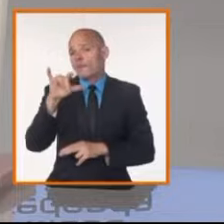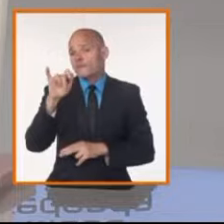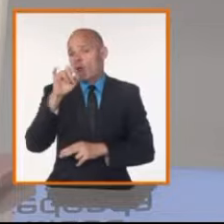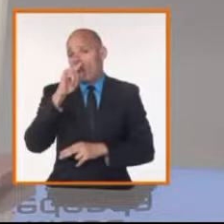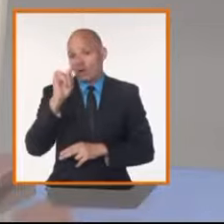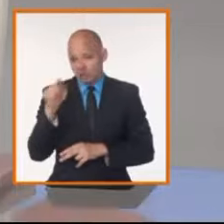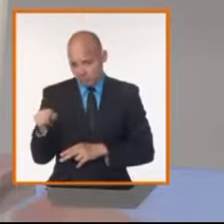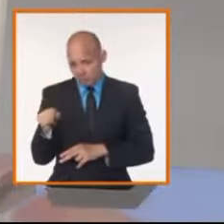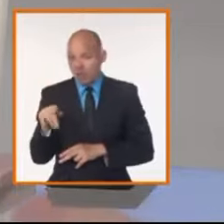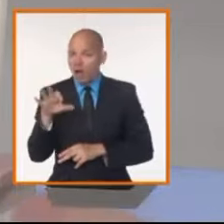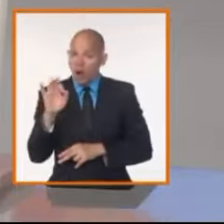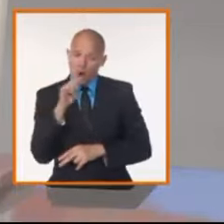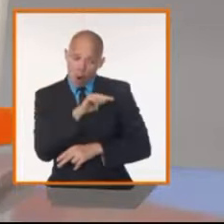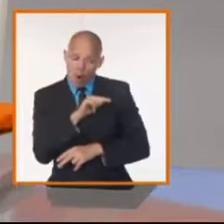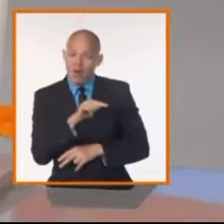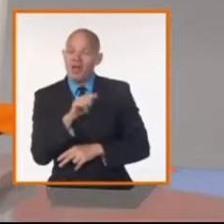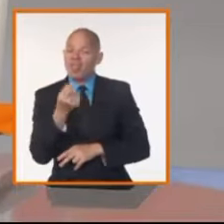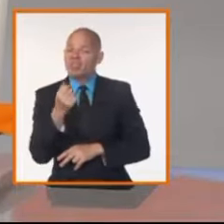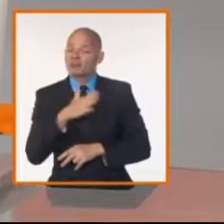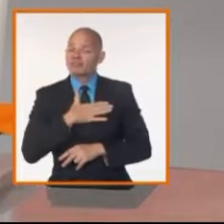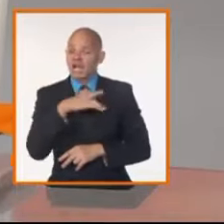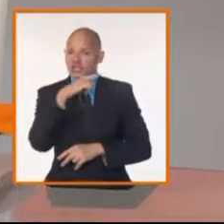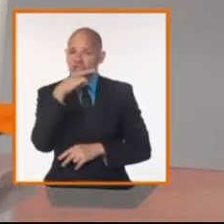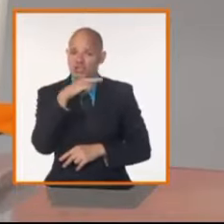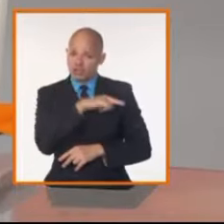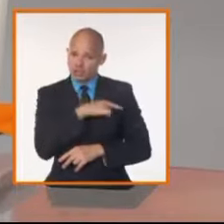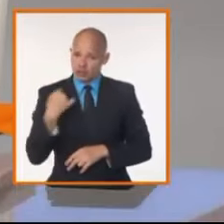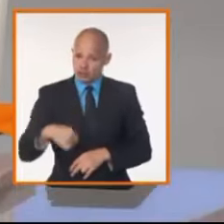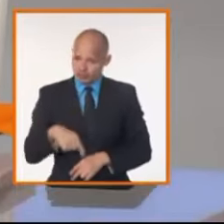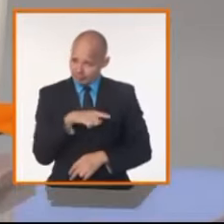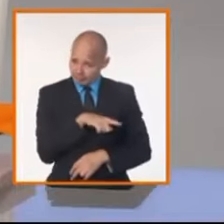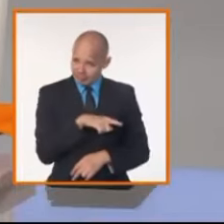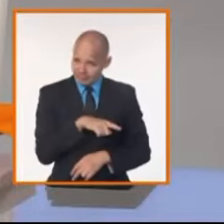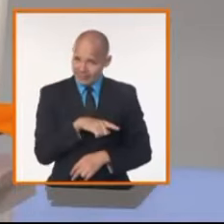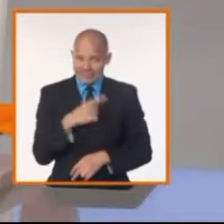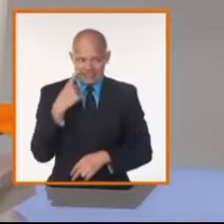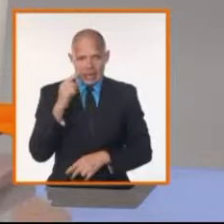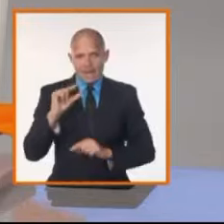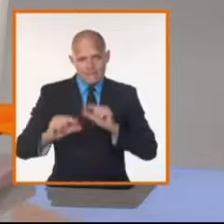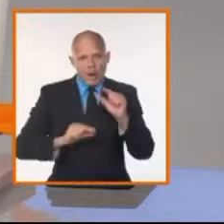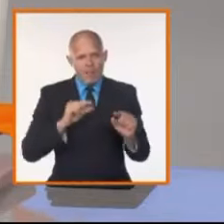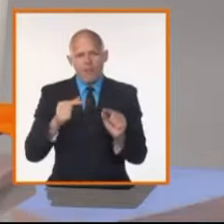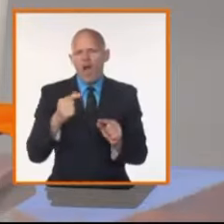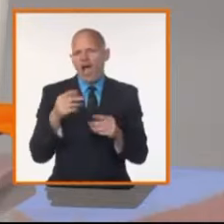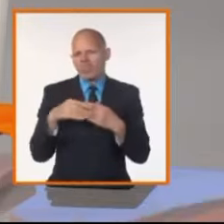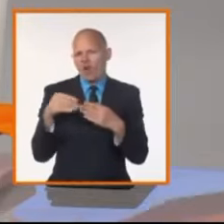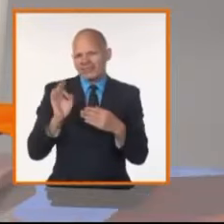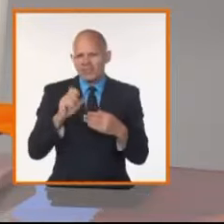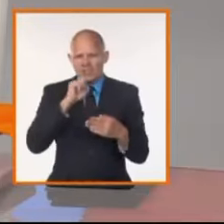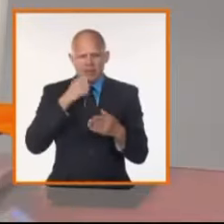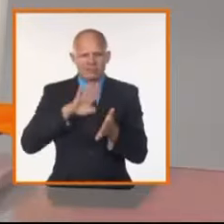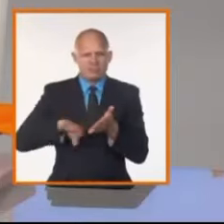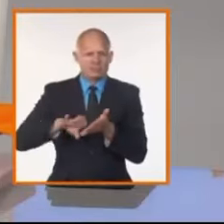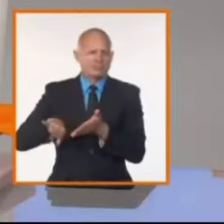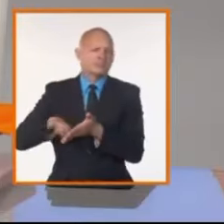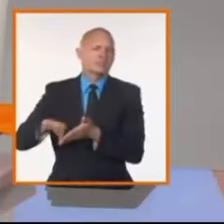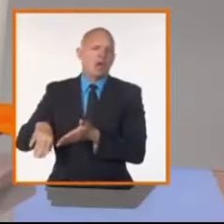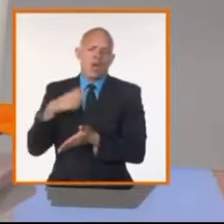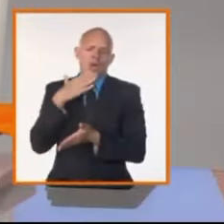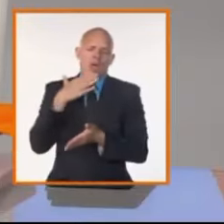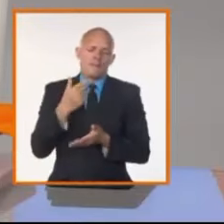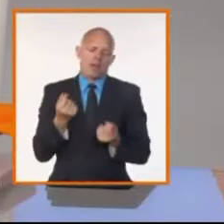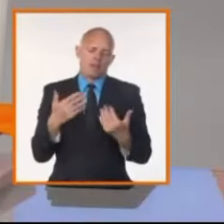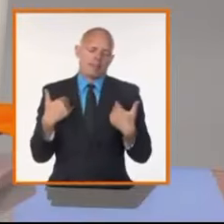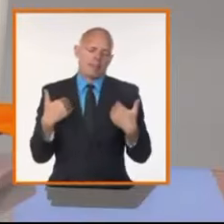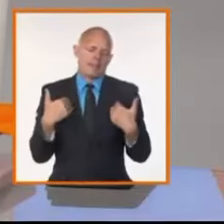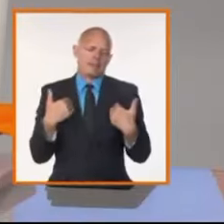que ver con la soberanía monetaria eh en el tema de el intercambio en el uso de la del yan